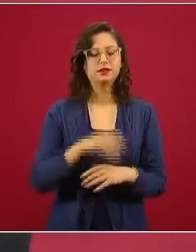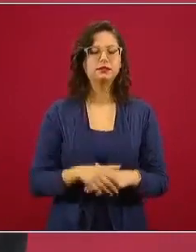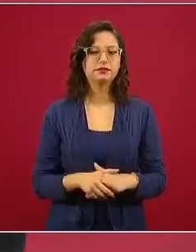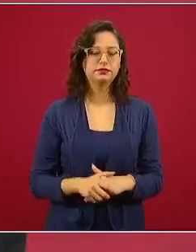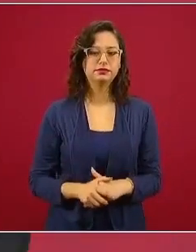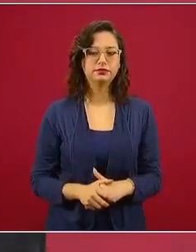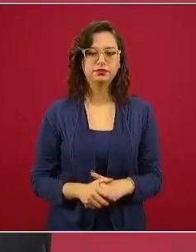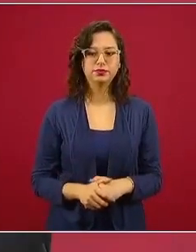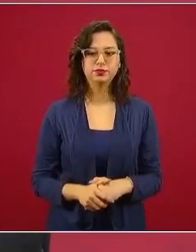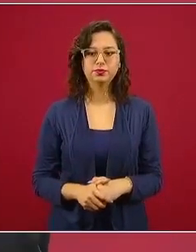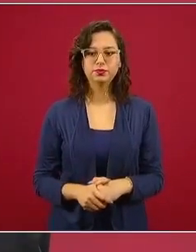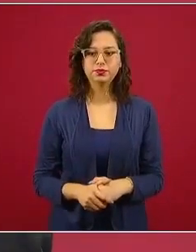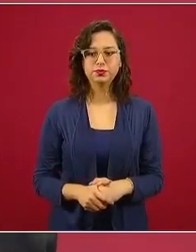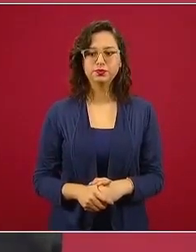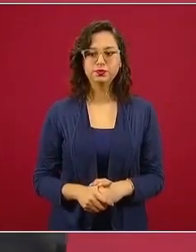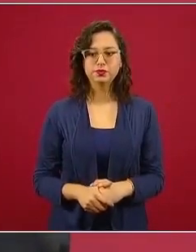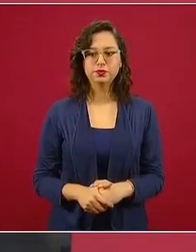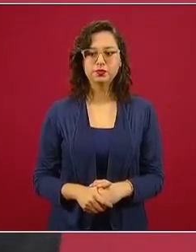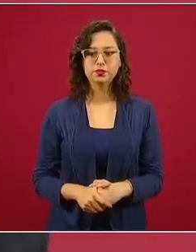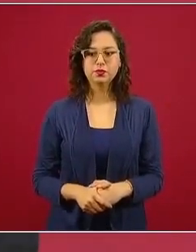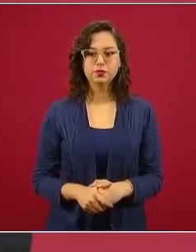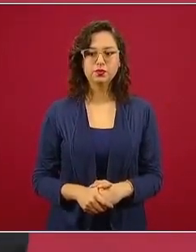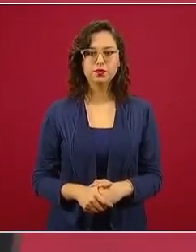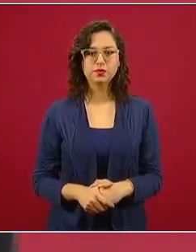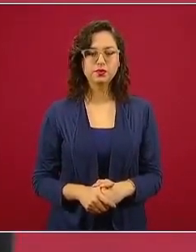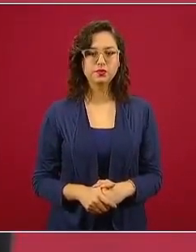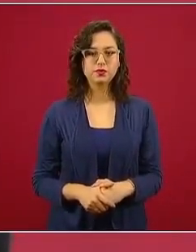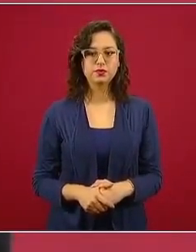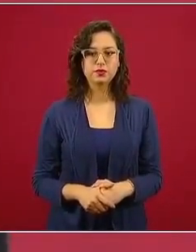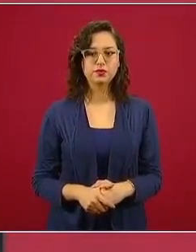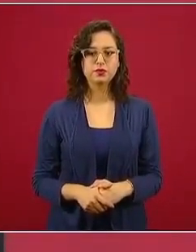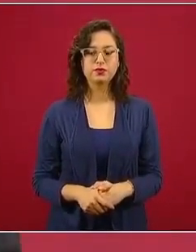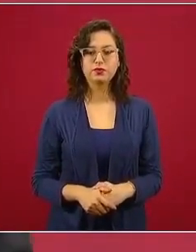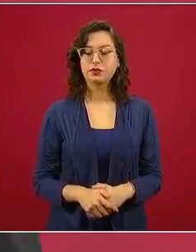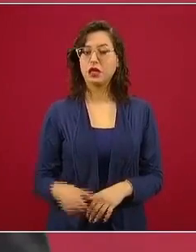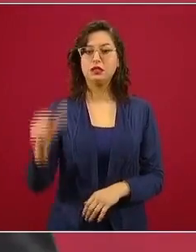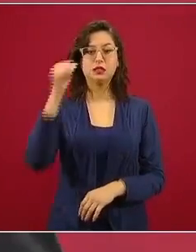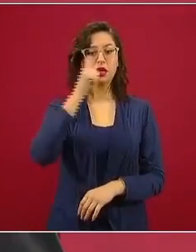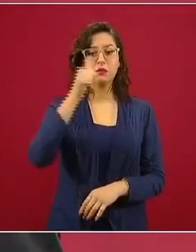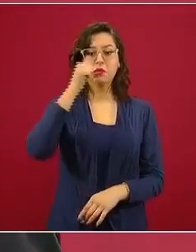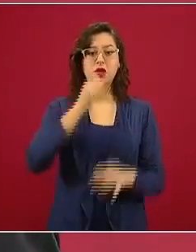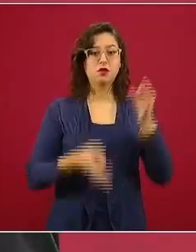¿Qué alegan siempre? Está mal integrada la averiguación.